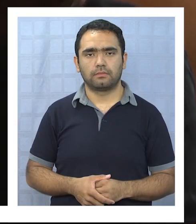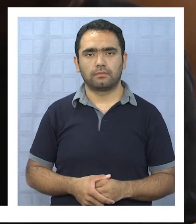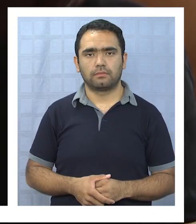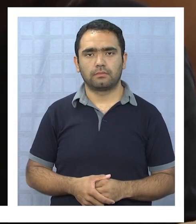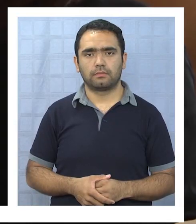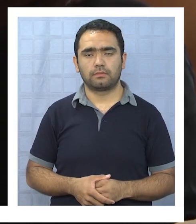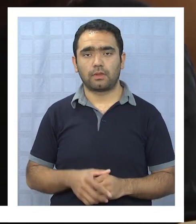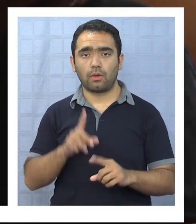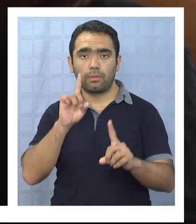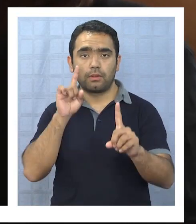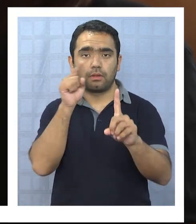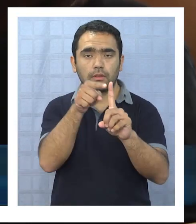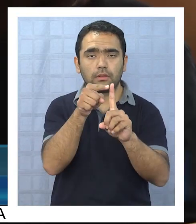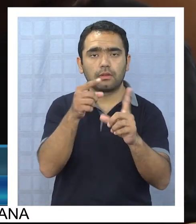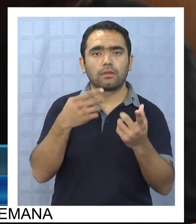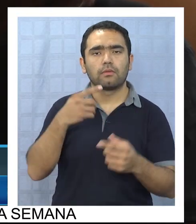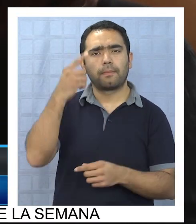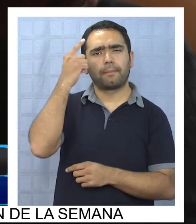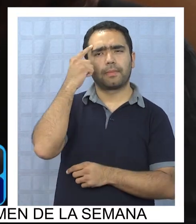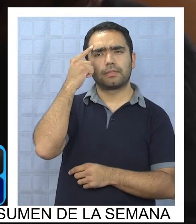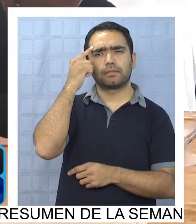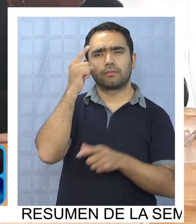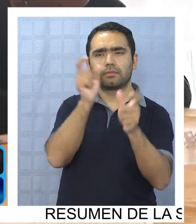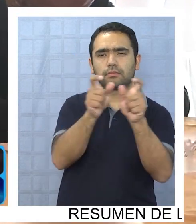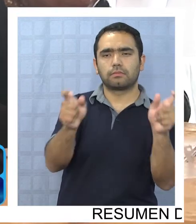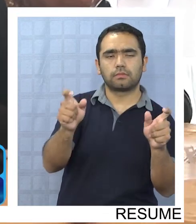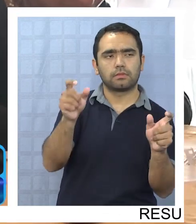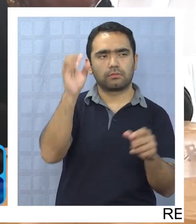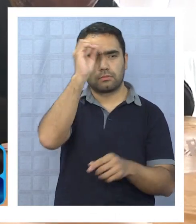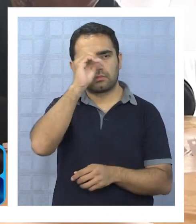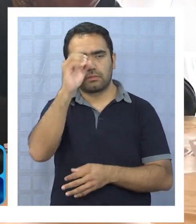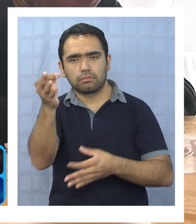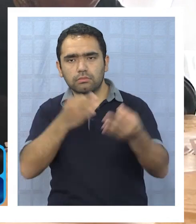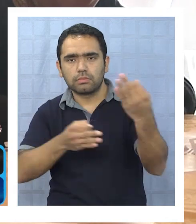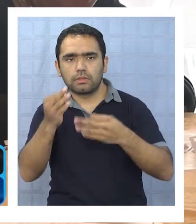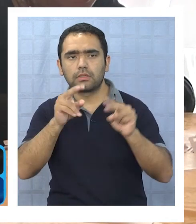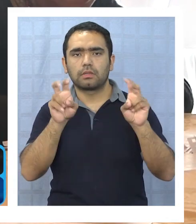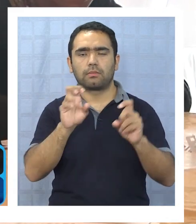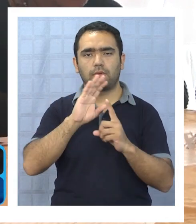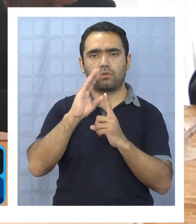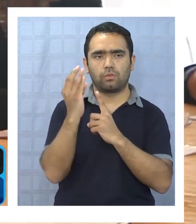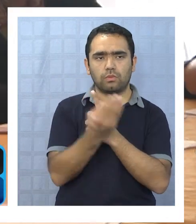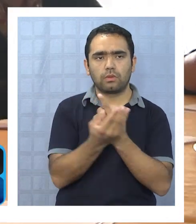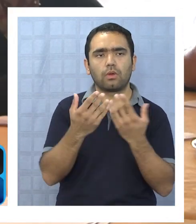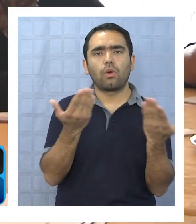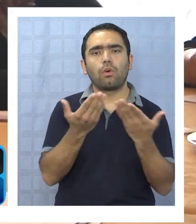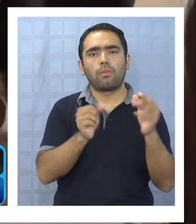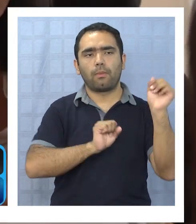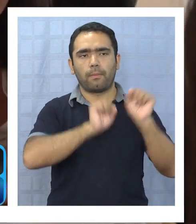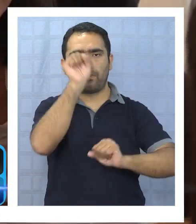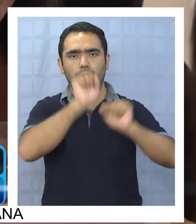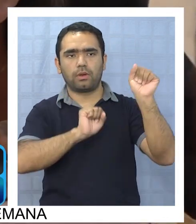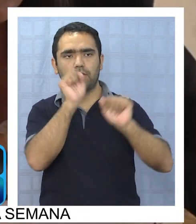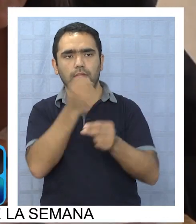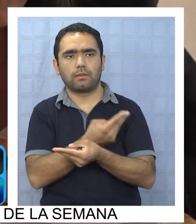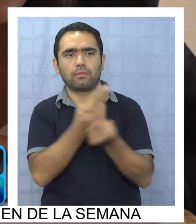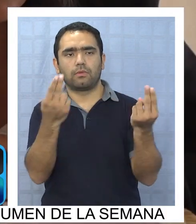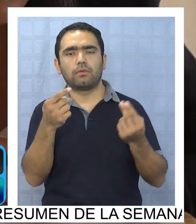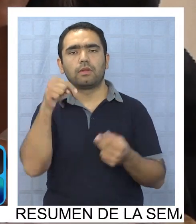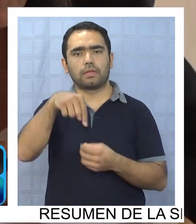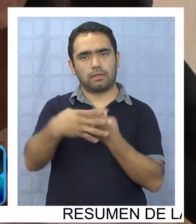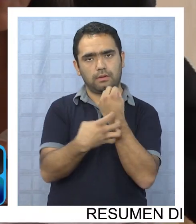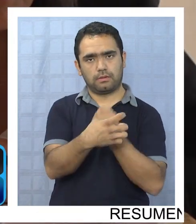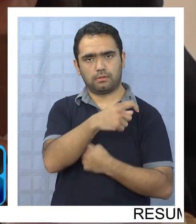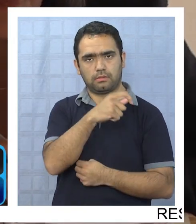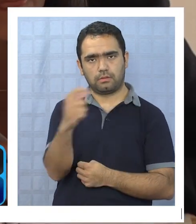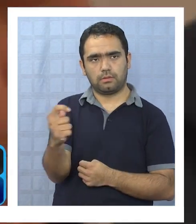Con la finalidad de recoger el pensamiento y evaluación de la comunidad cultural en torno a las políticas públicas del sector en nuestra región,